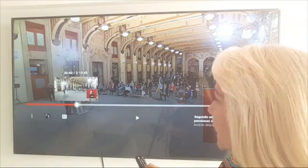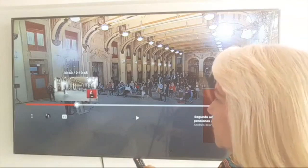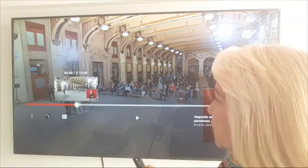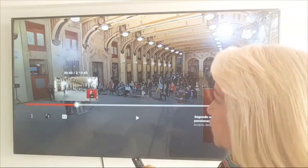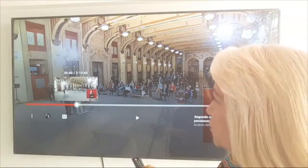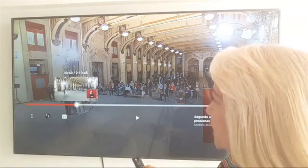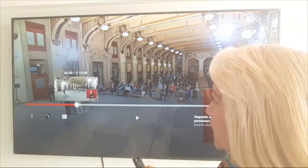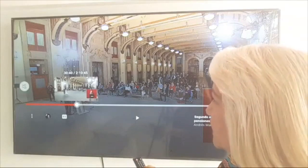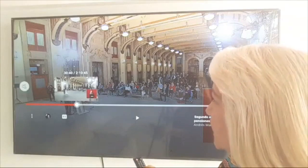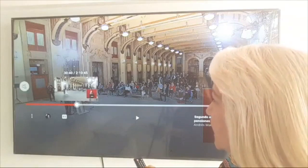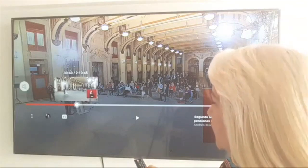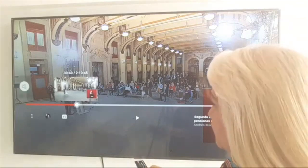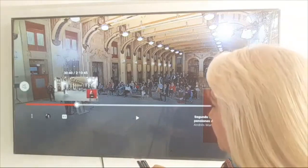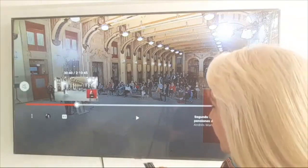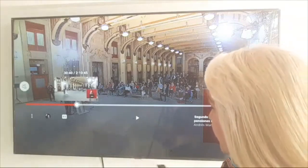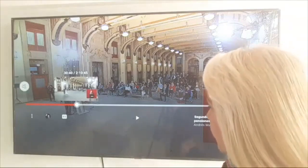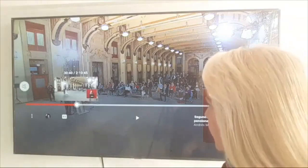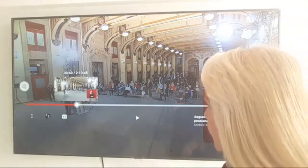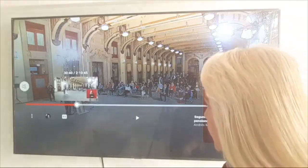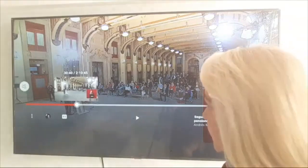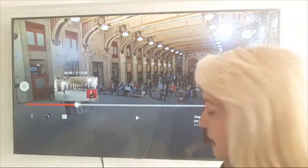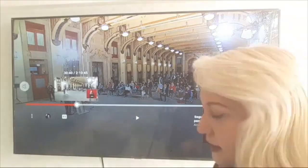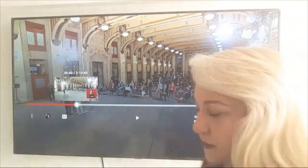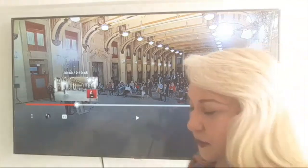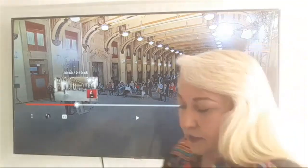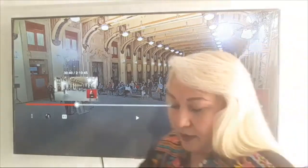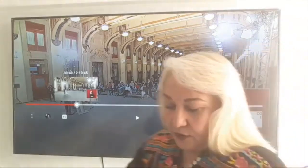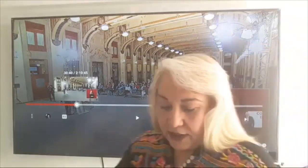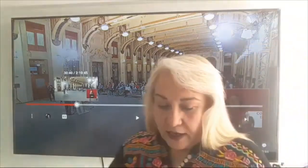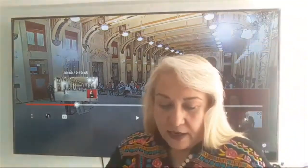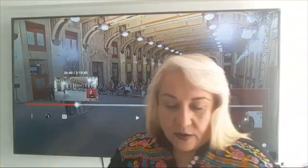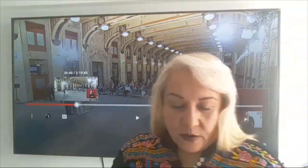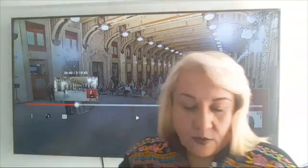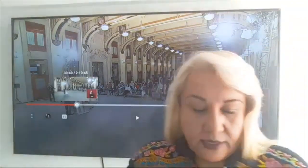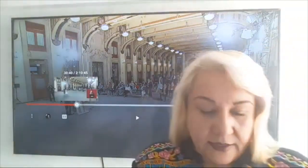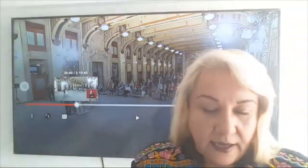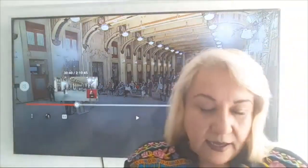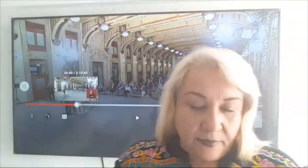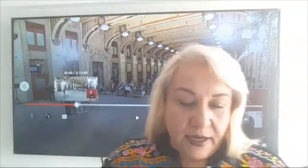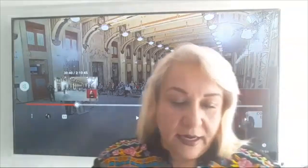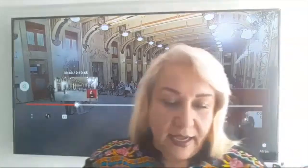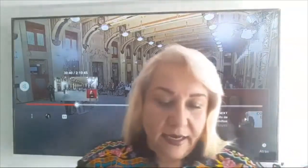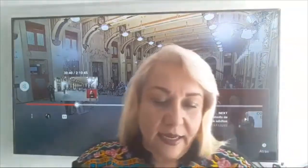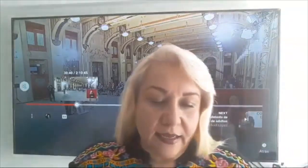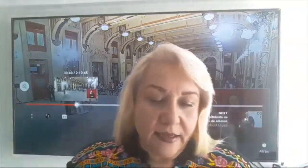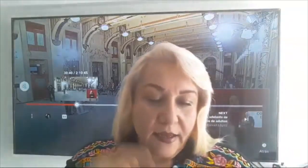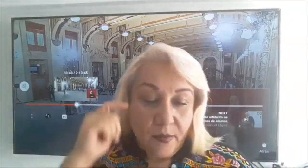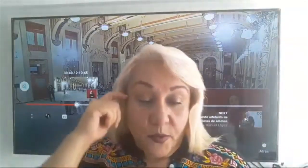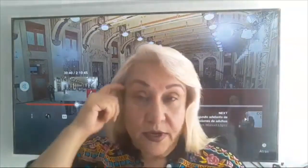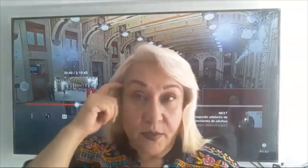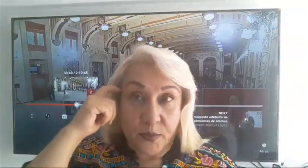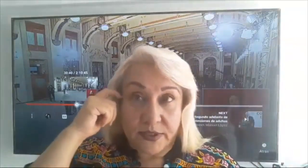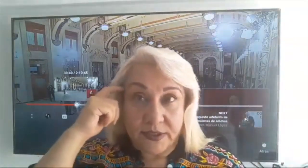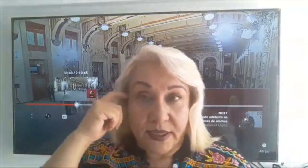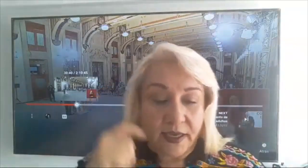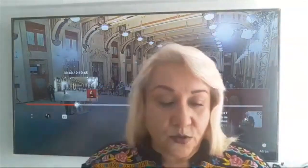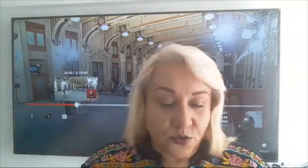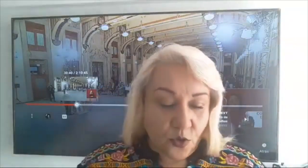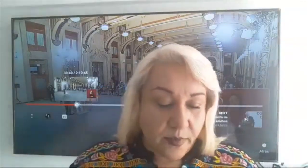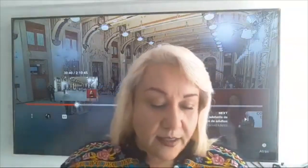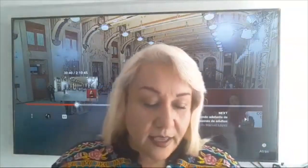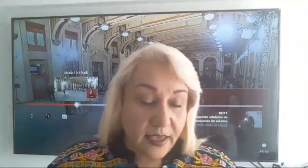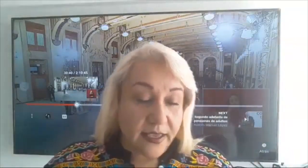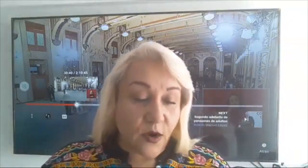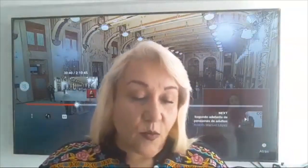están dejando mucho que desear. Y bueno, vamos ahorita a marcarle, porque pues que